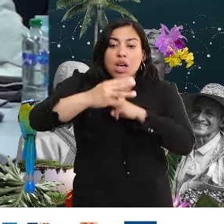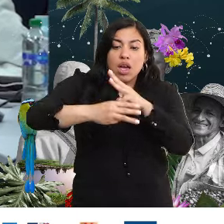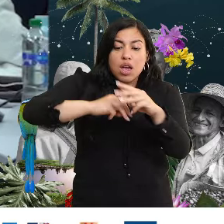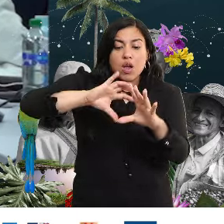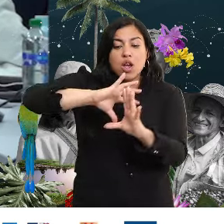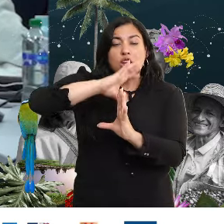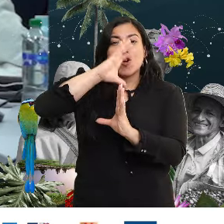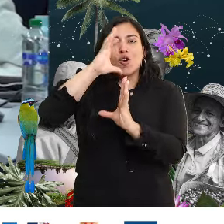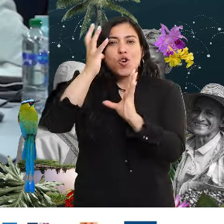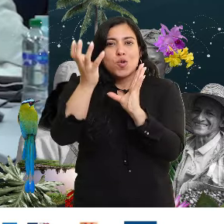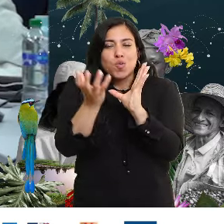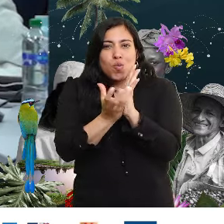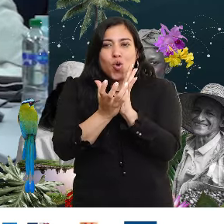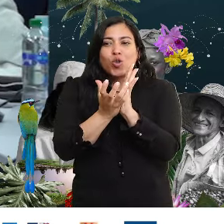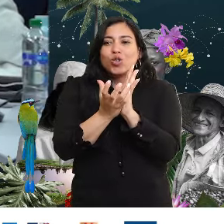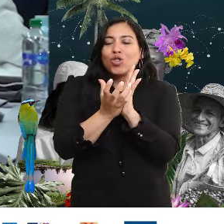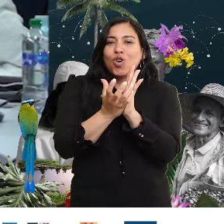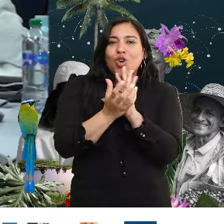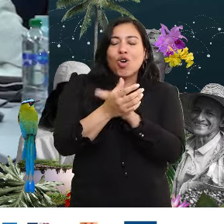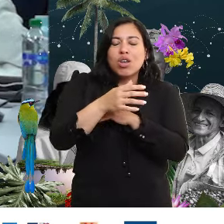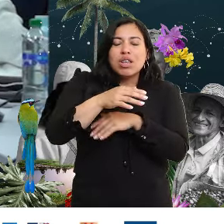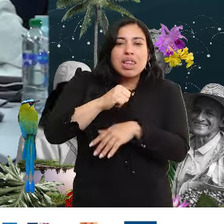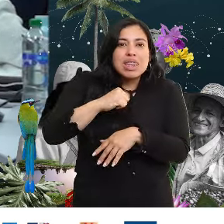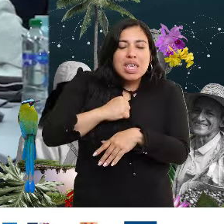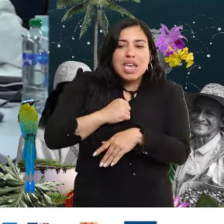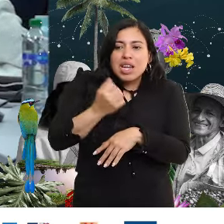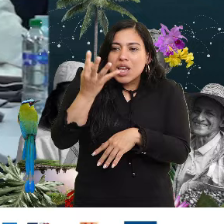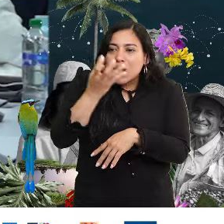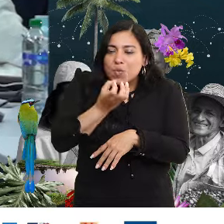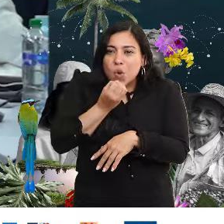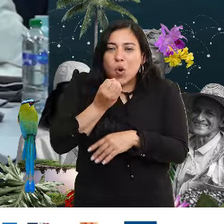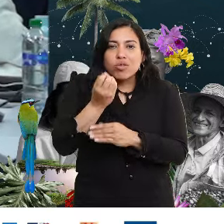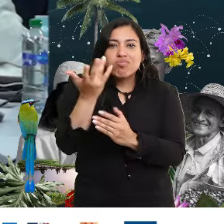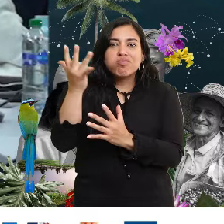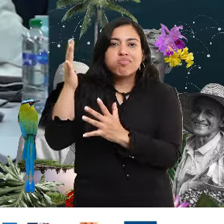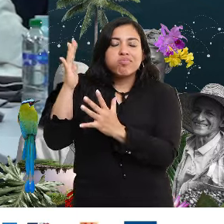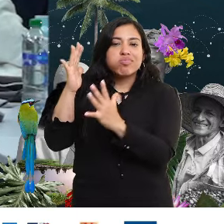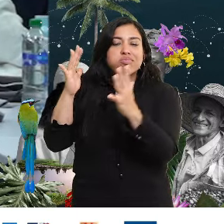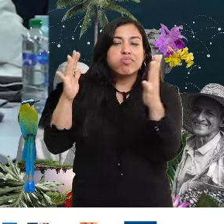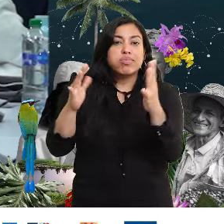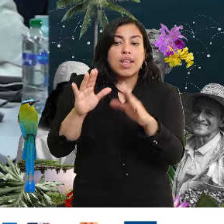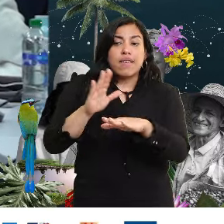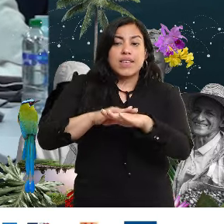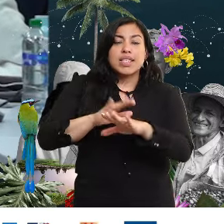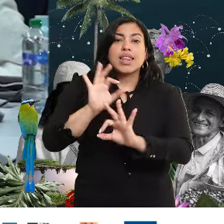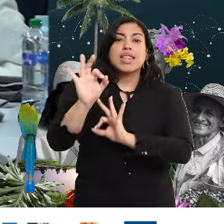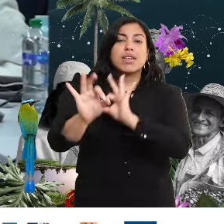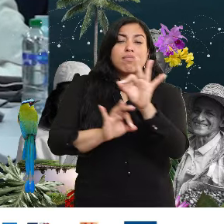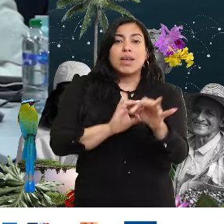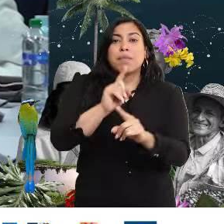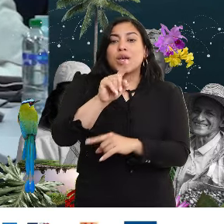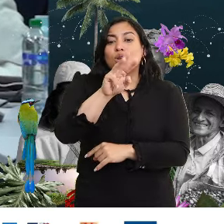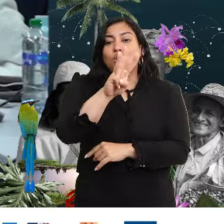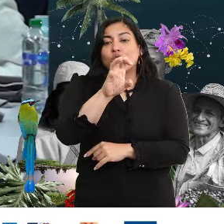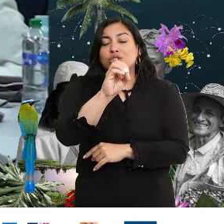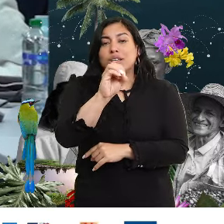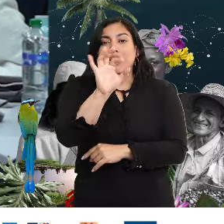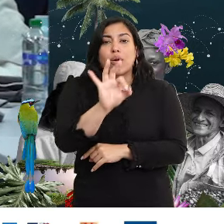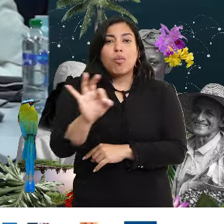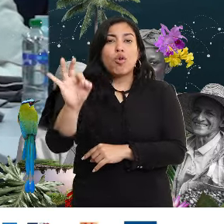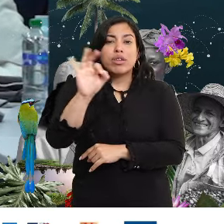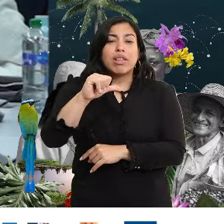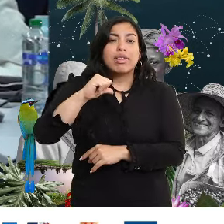sea, esos biodiversity hotspots que efectivamente son los que tenemos que conservar, el 80% tiene algún conflicto